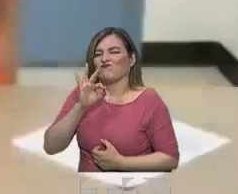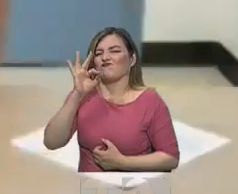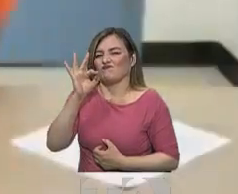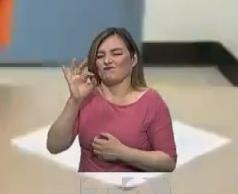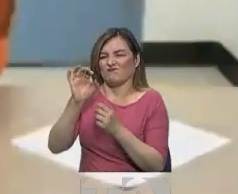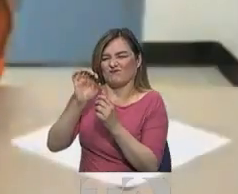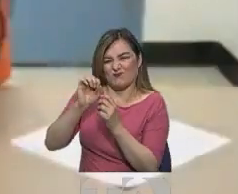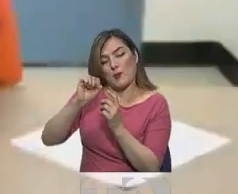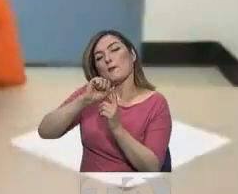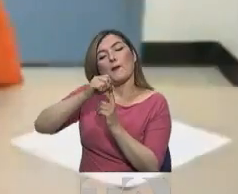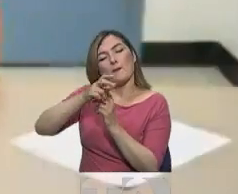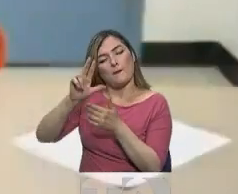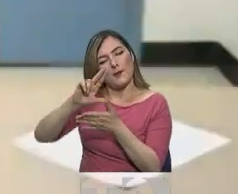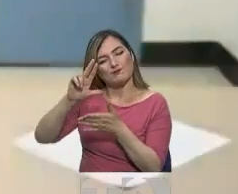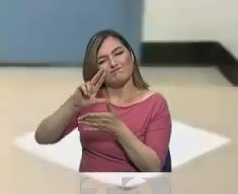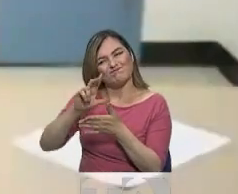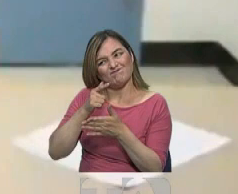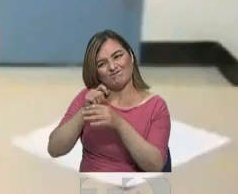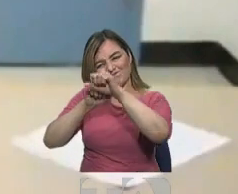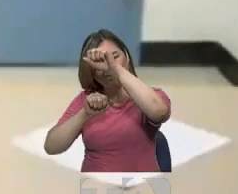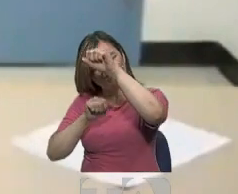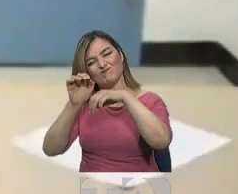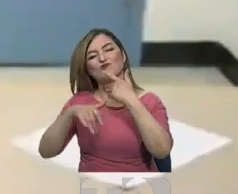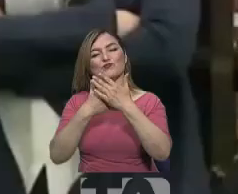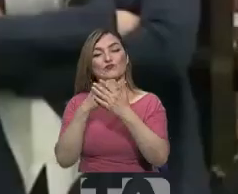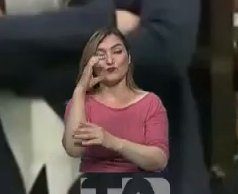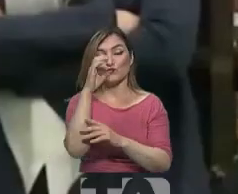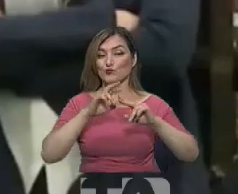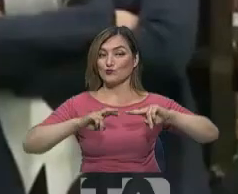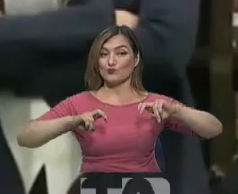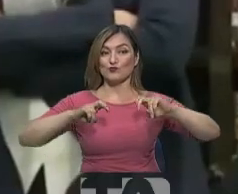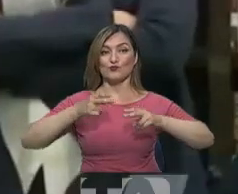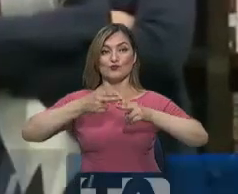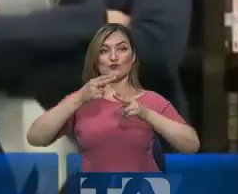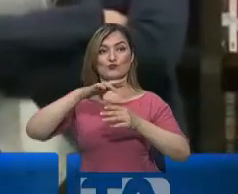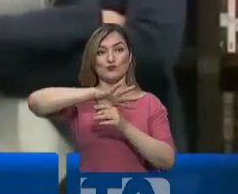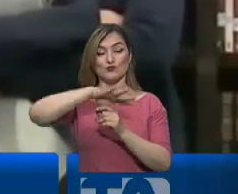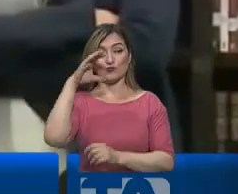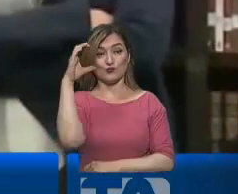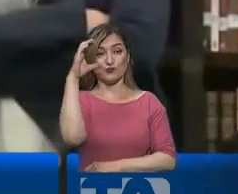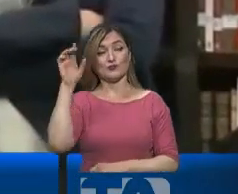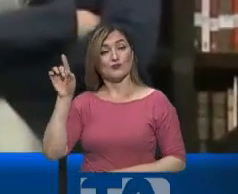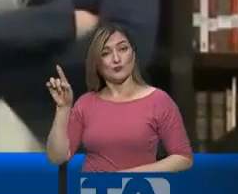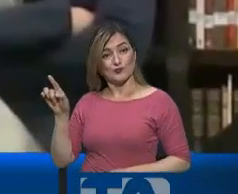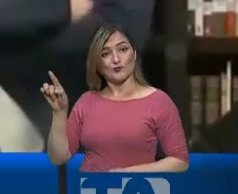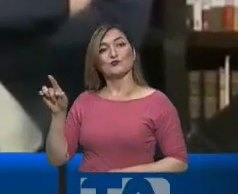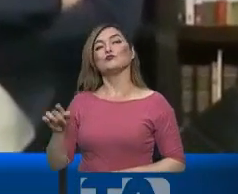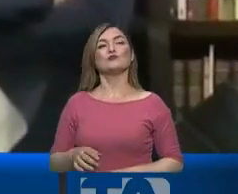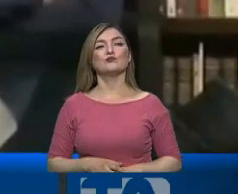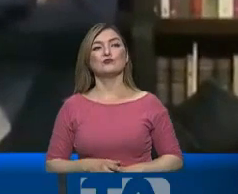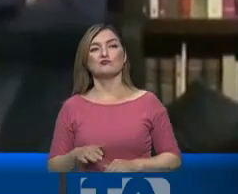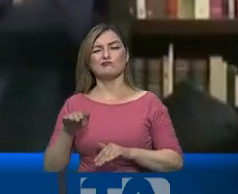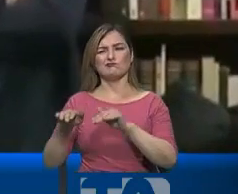y mientras en colombia se han reactivado las investigaciones de entorno a saab la ex senadora colombiana piedad córdoba ha hecho vanos intentos